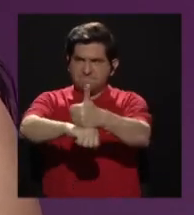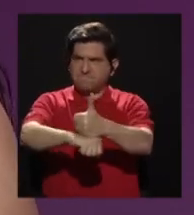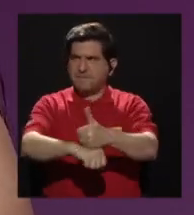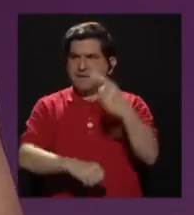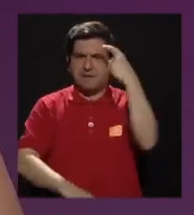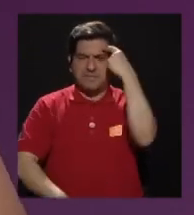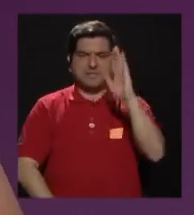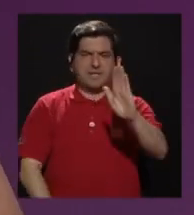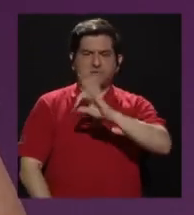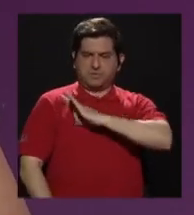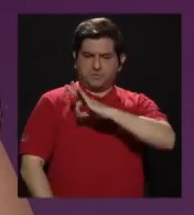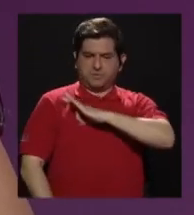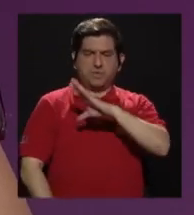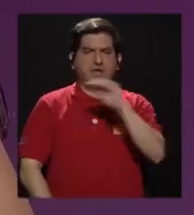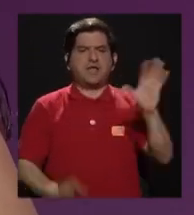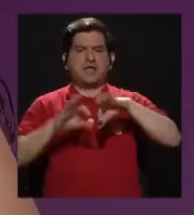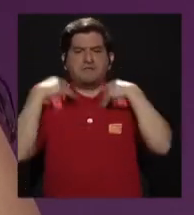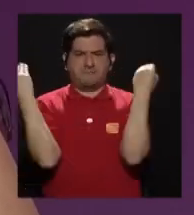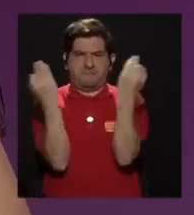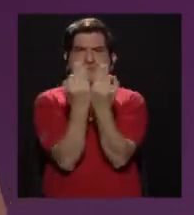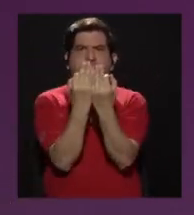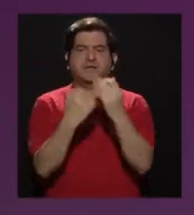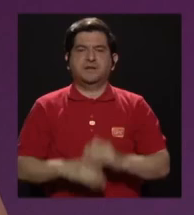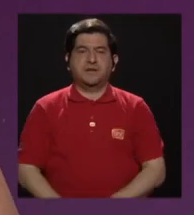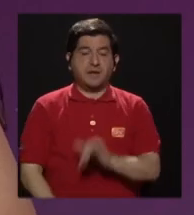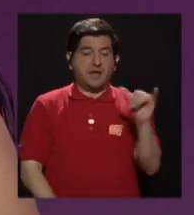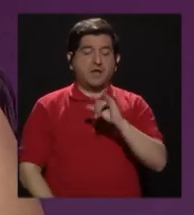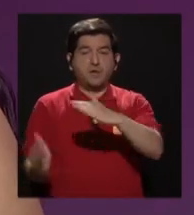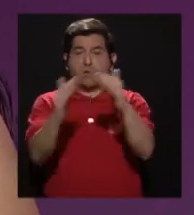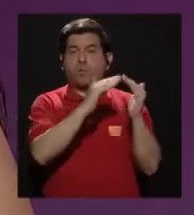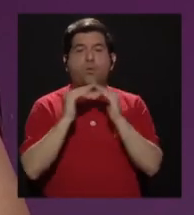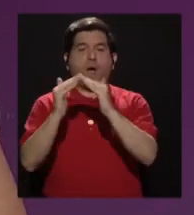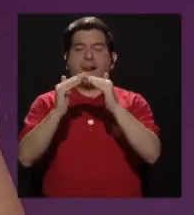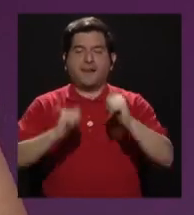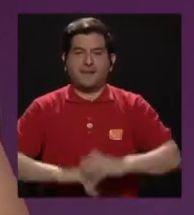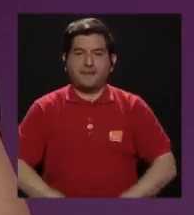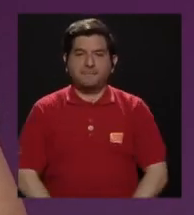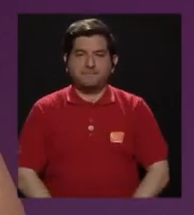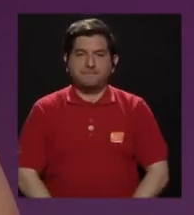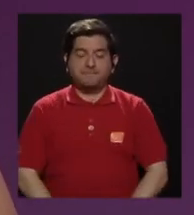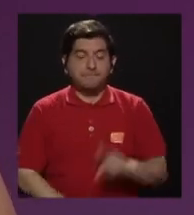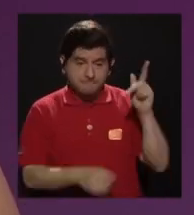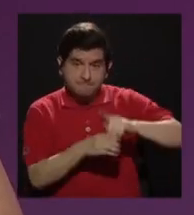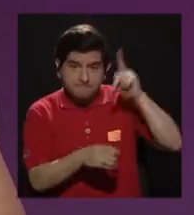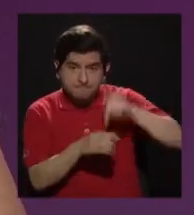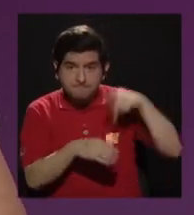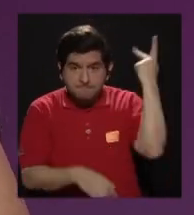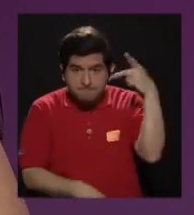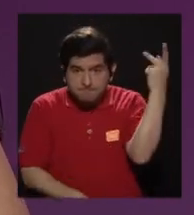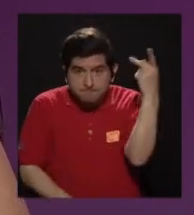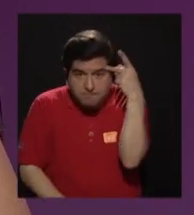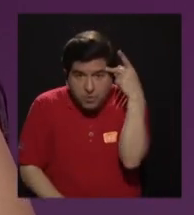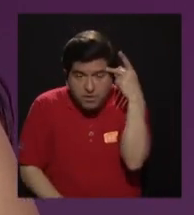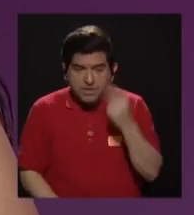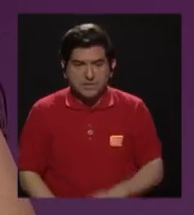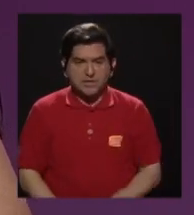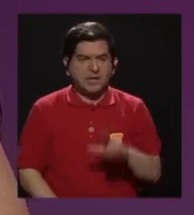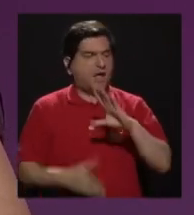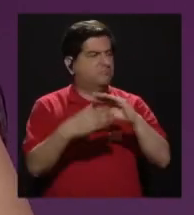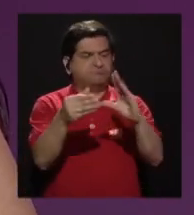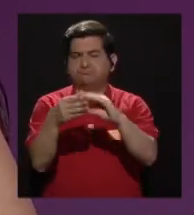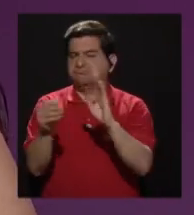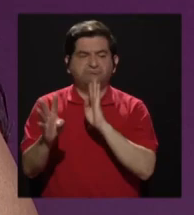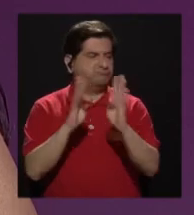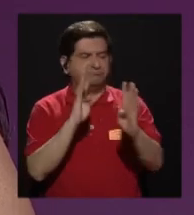función de su bienestar y el de sus familias y sus comunidades. Entonces es una participación política que a veces no se comenta, no